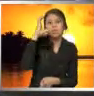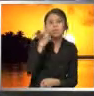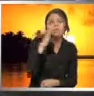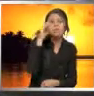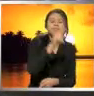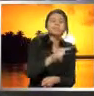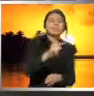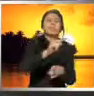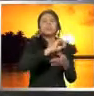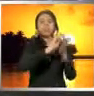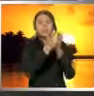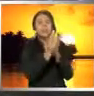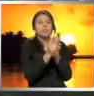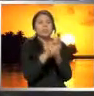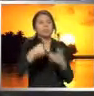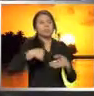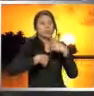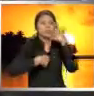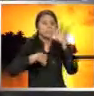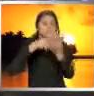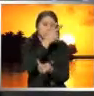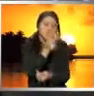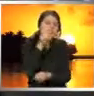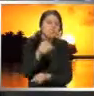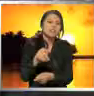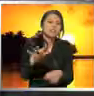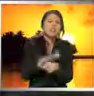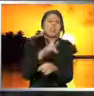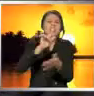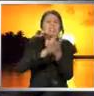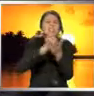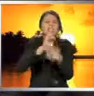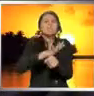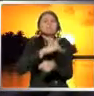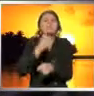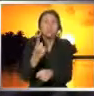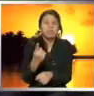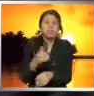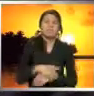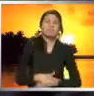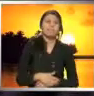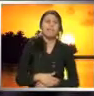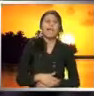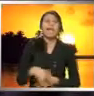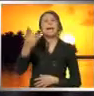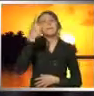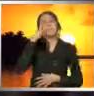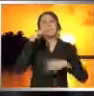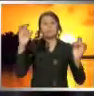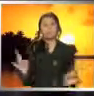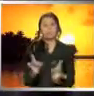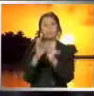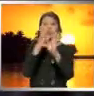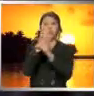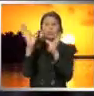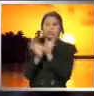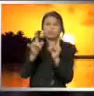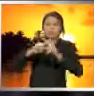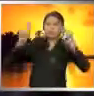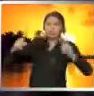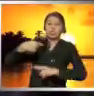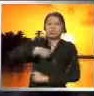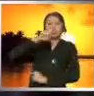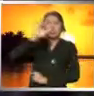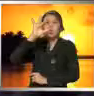la introducción, pero quisiera hacértela aquí. ¿Por qué este libro? Bueno, suceden muchas cosas. Tiene que ver con que tengo 51 años, con